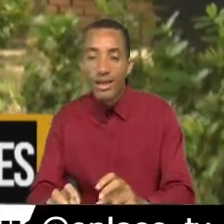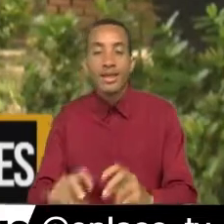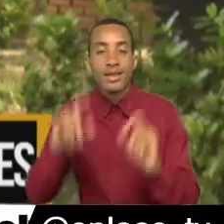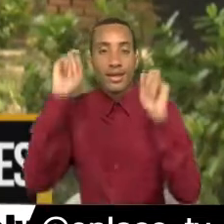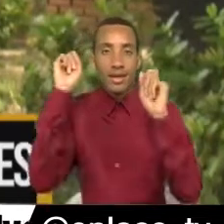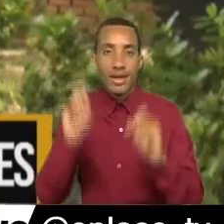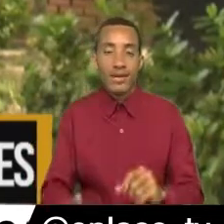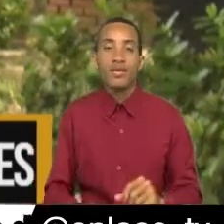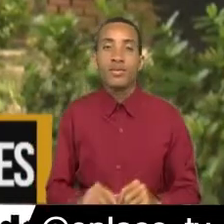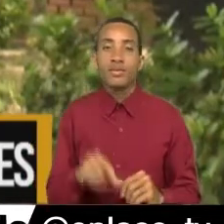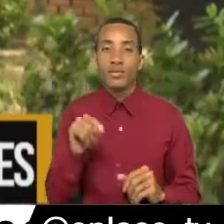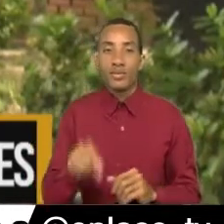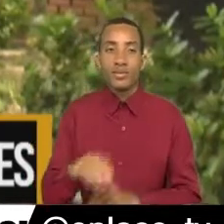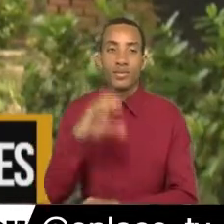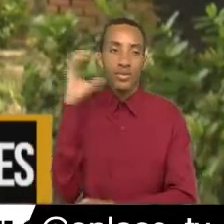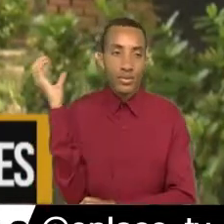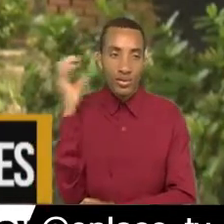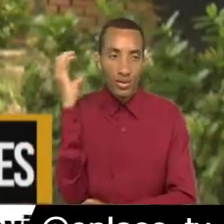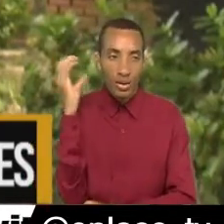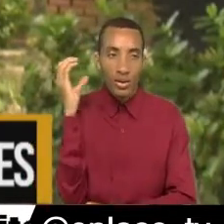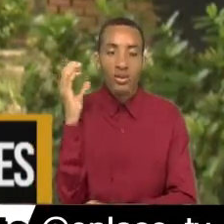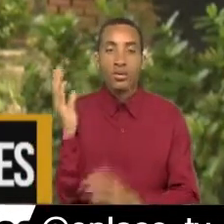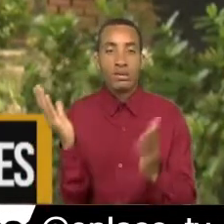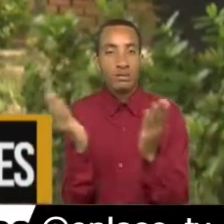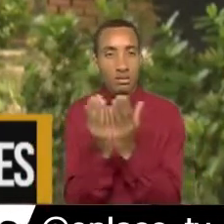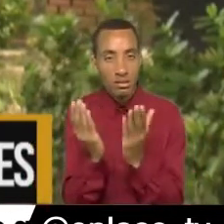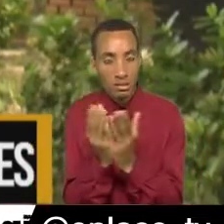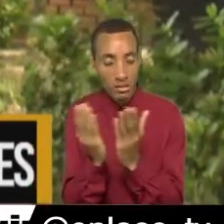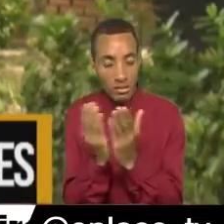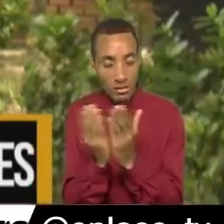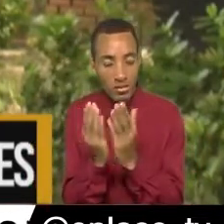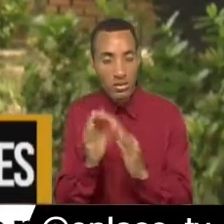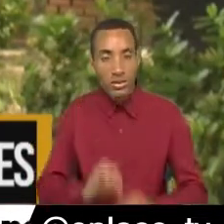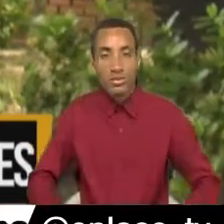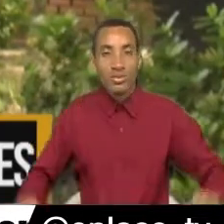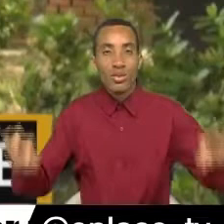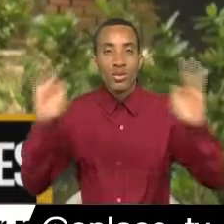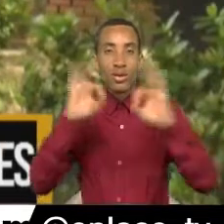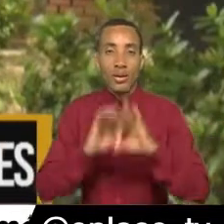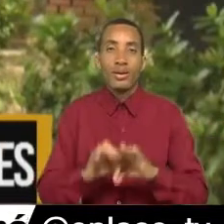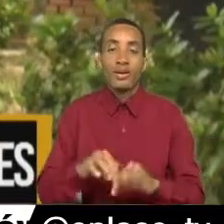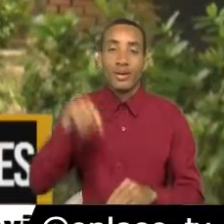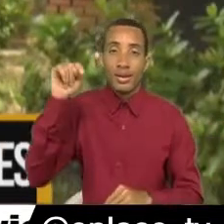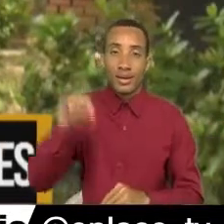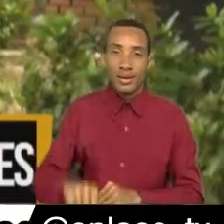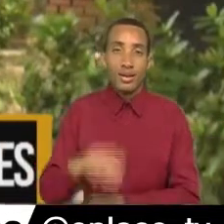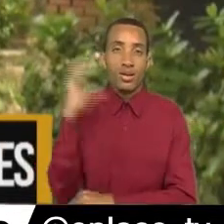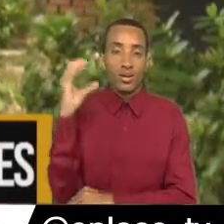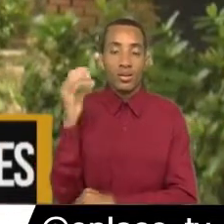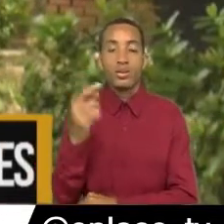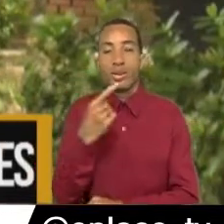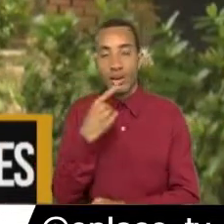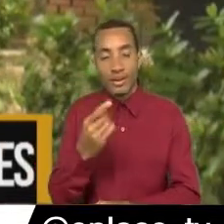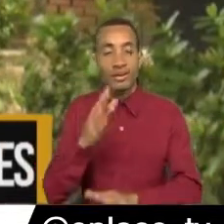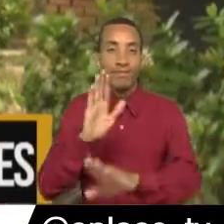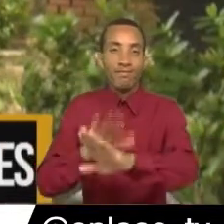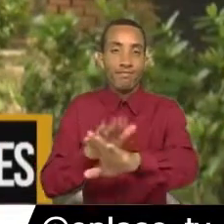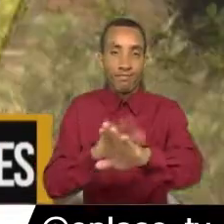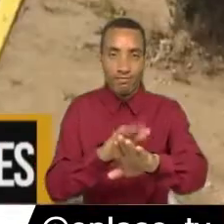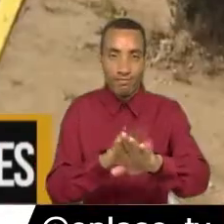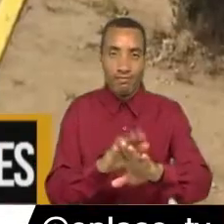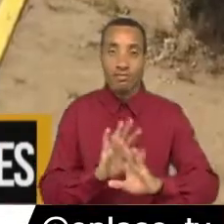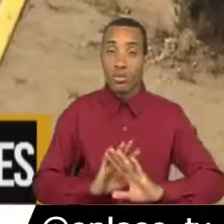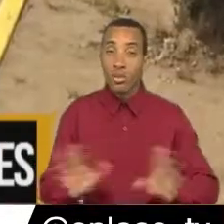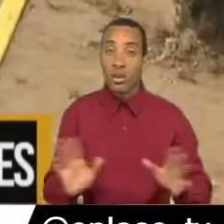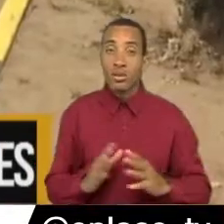decir que en Colombia la educación es importante, y para eso es este llamado. Es decir, no